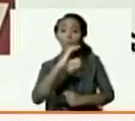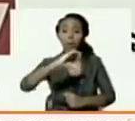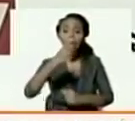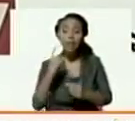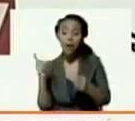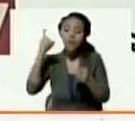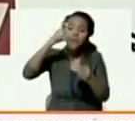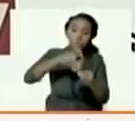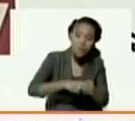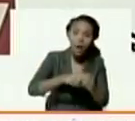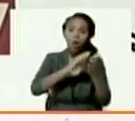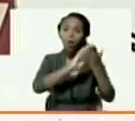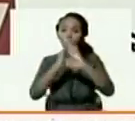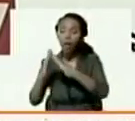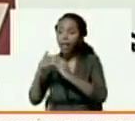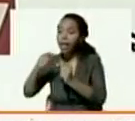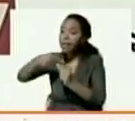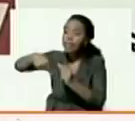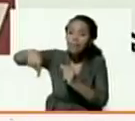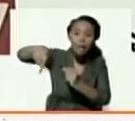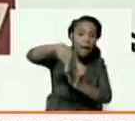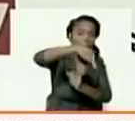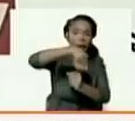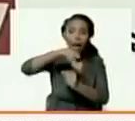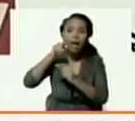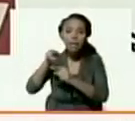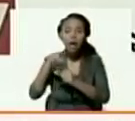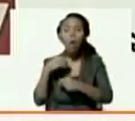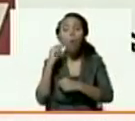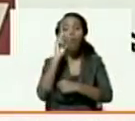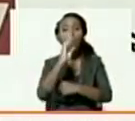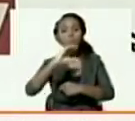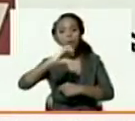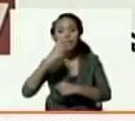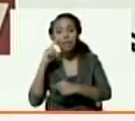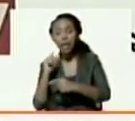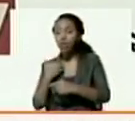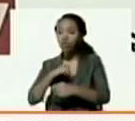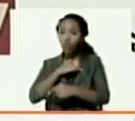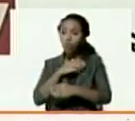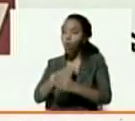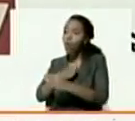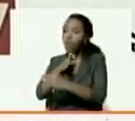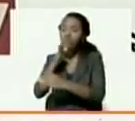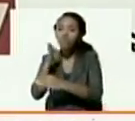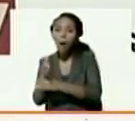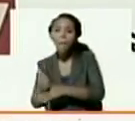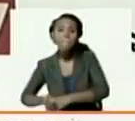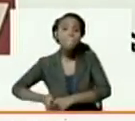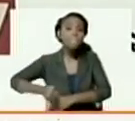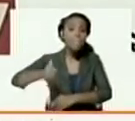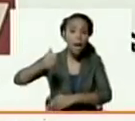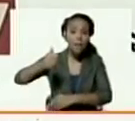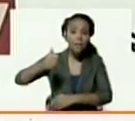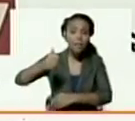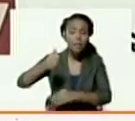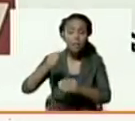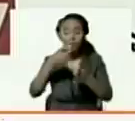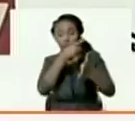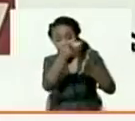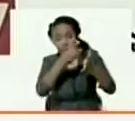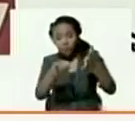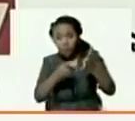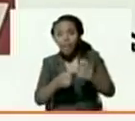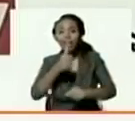las comunidades que están cercanas a esa UVCHE. Y luego nos fuimos todavía un poco más al detalle, nos fuimos a